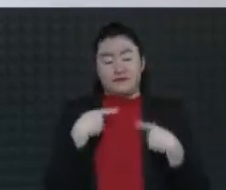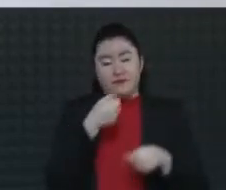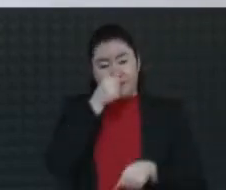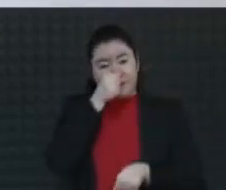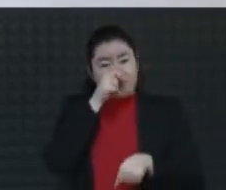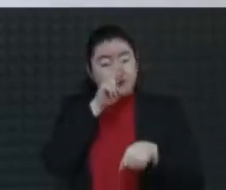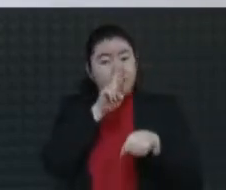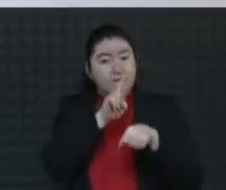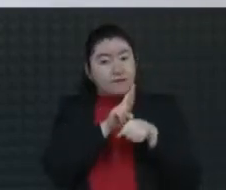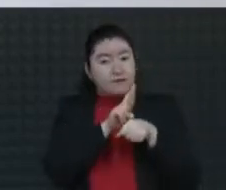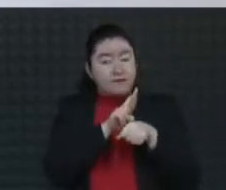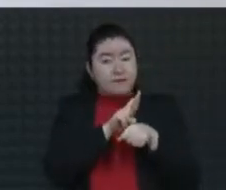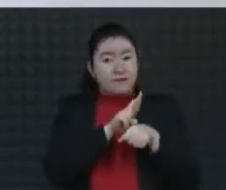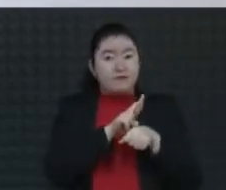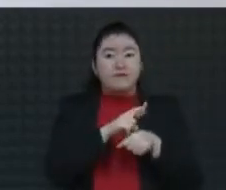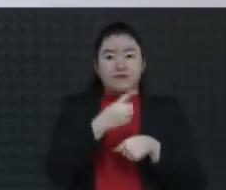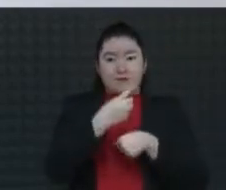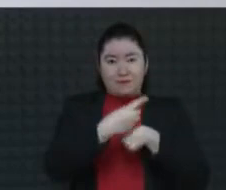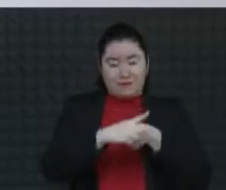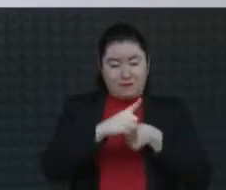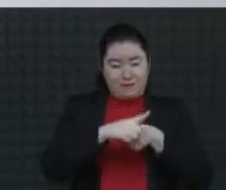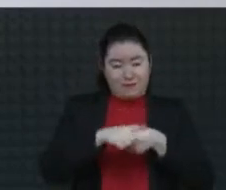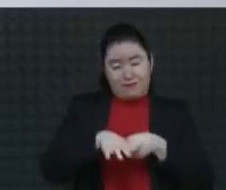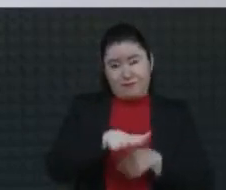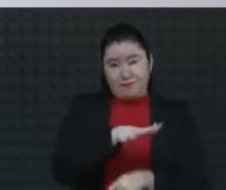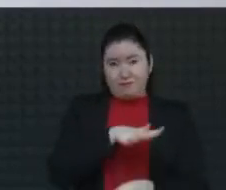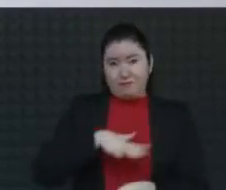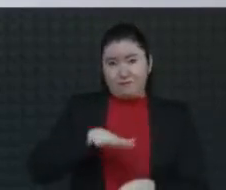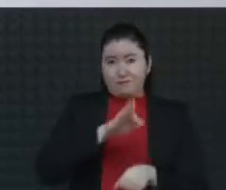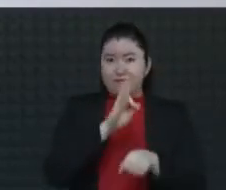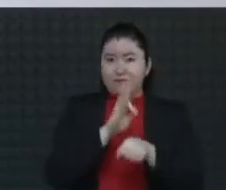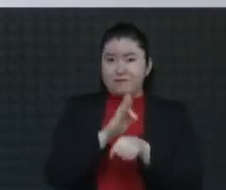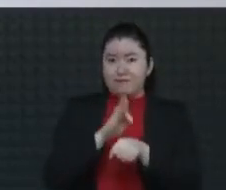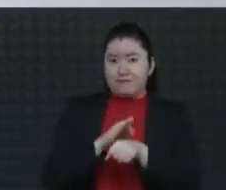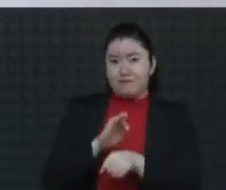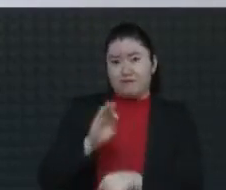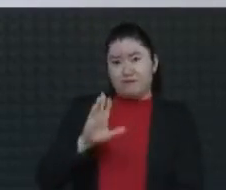Gestión Integral de Riesgos y Protección Civil.